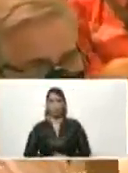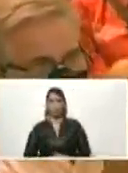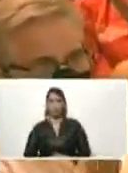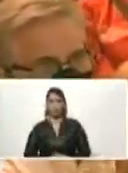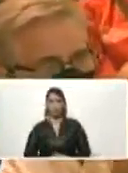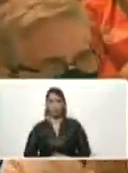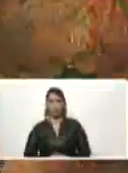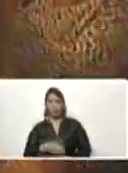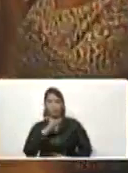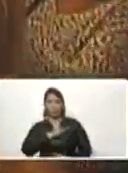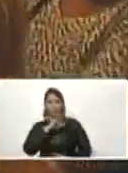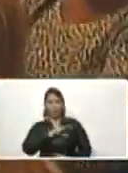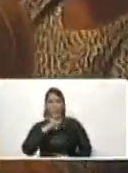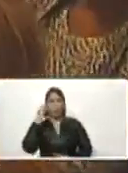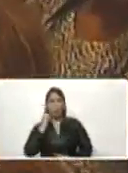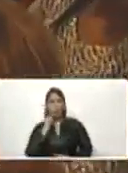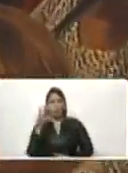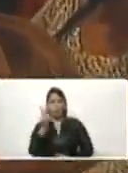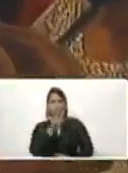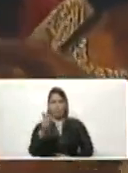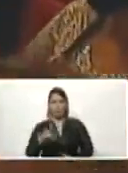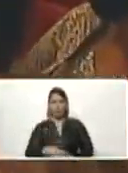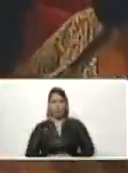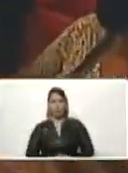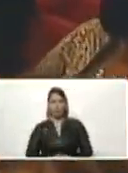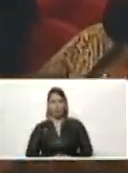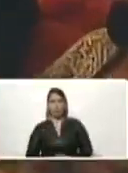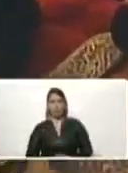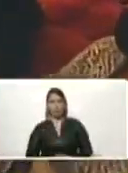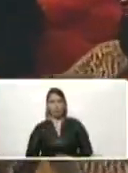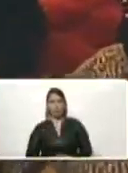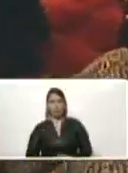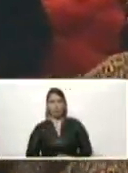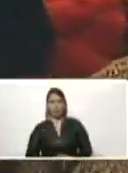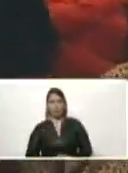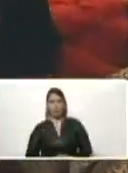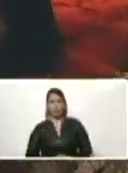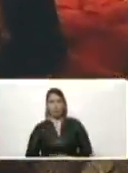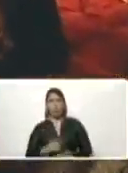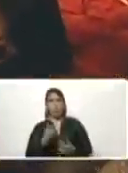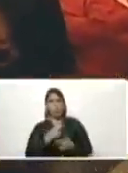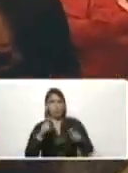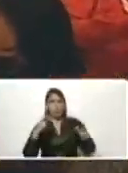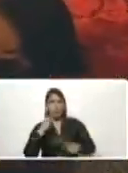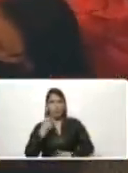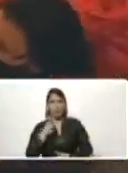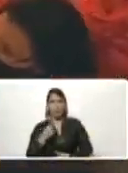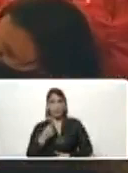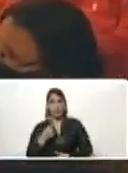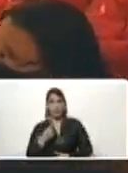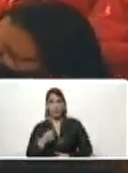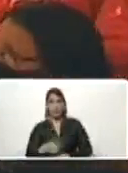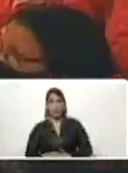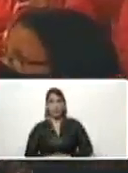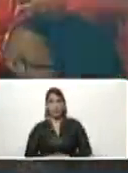Sociedad Bolivariana de Venezuela. Gracias, gracias. Y el libertador dijo del general